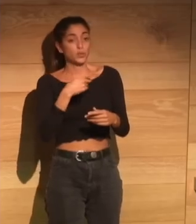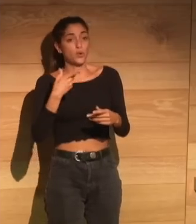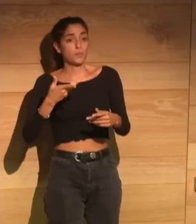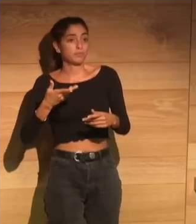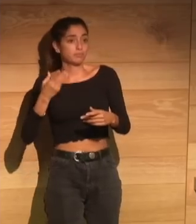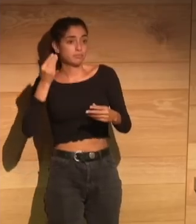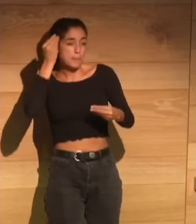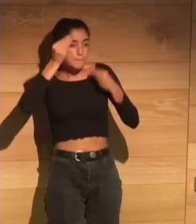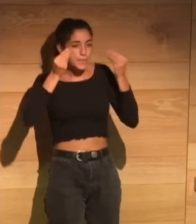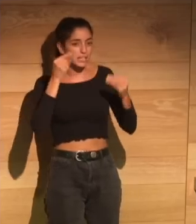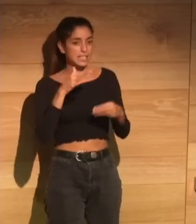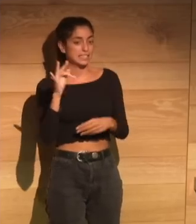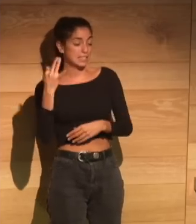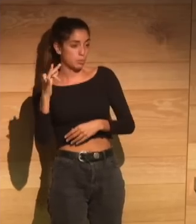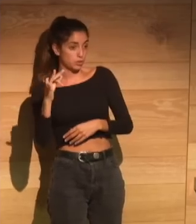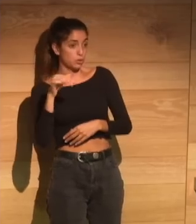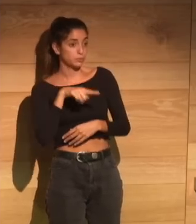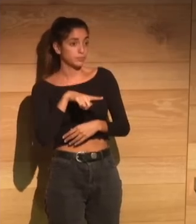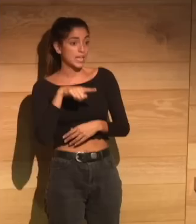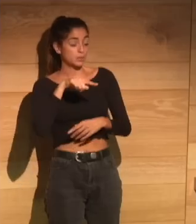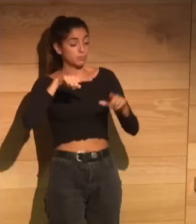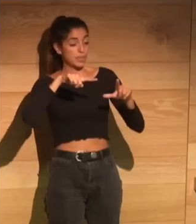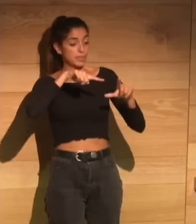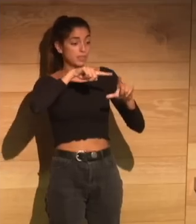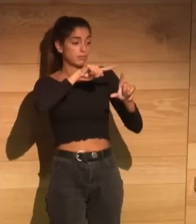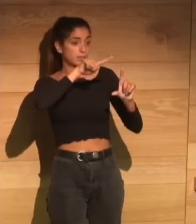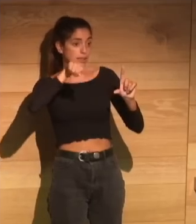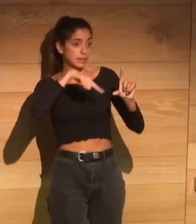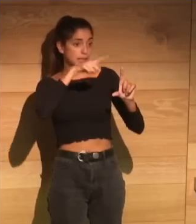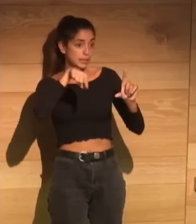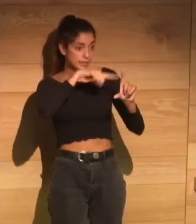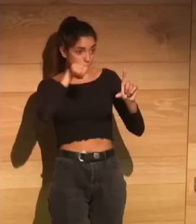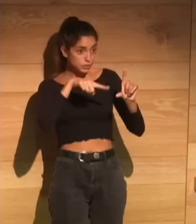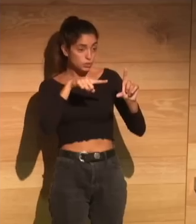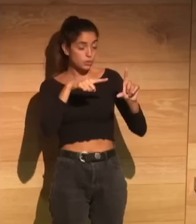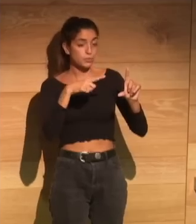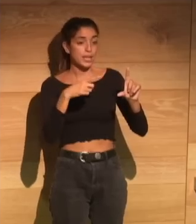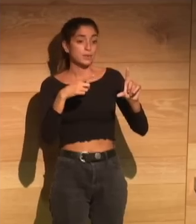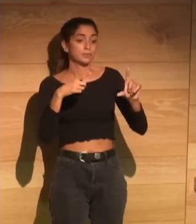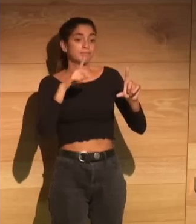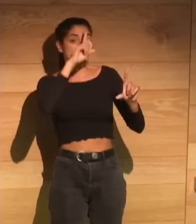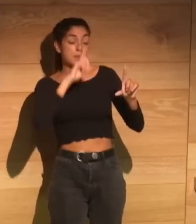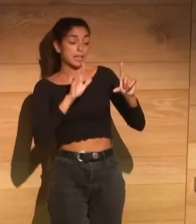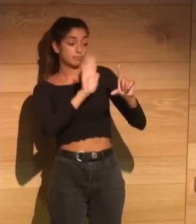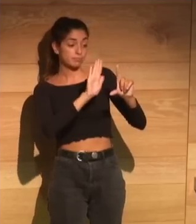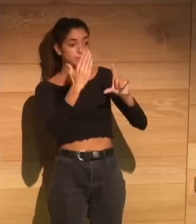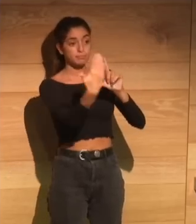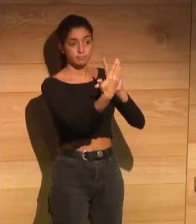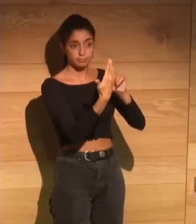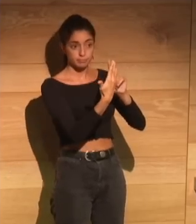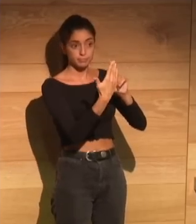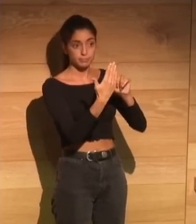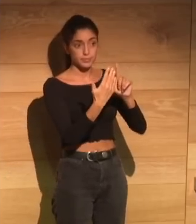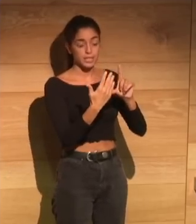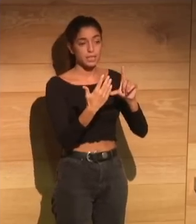como el taumatropo, que es simplemente un disco con un dibujo a un lado y otro dibujo al otro. Imaginemos, vale, que a un lado tenemos una